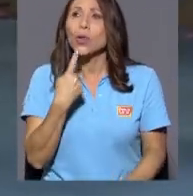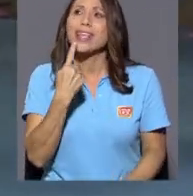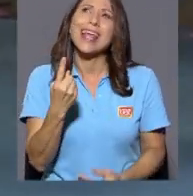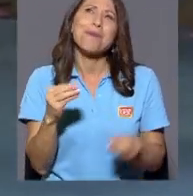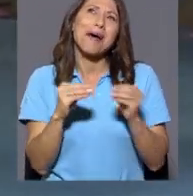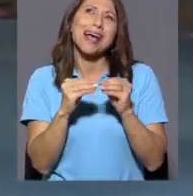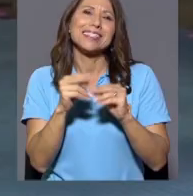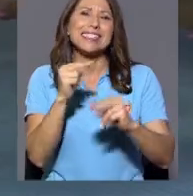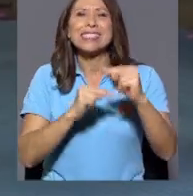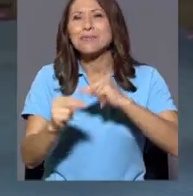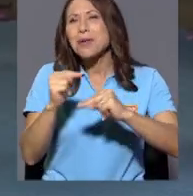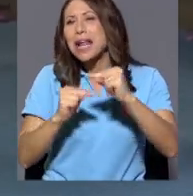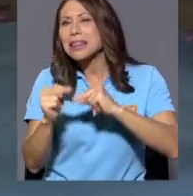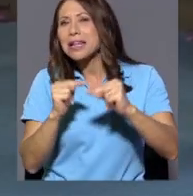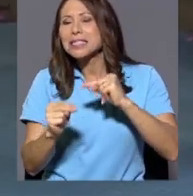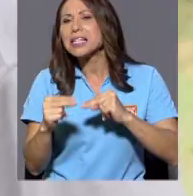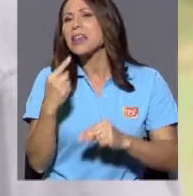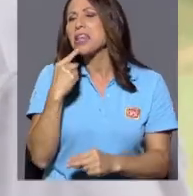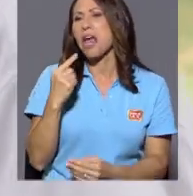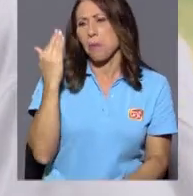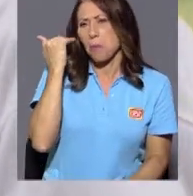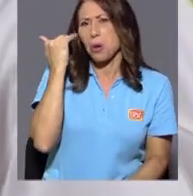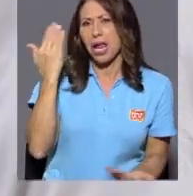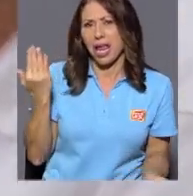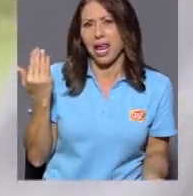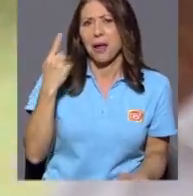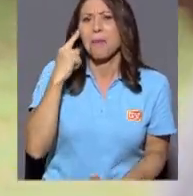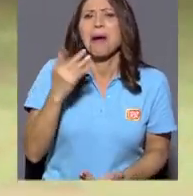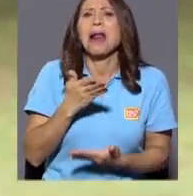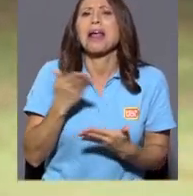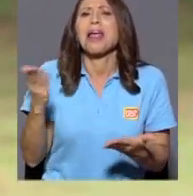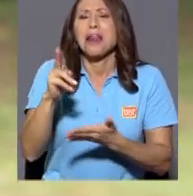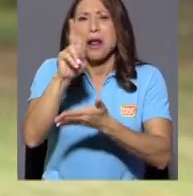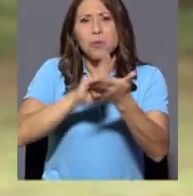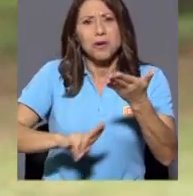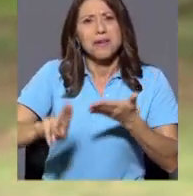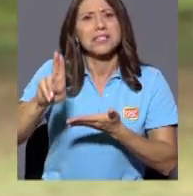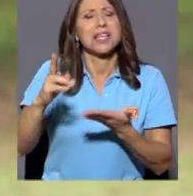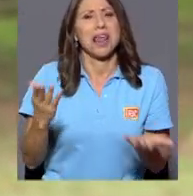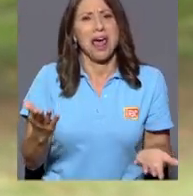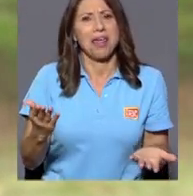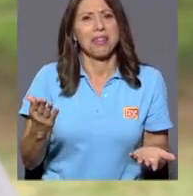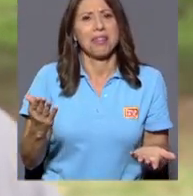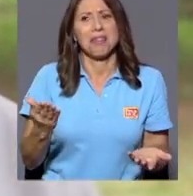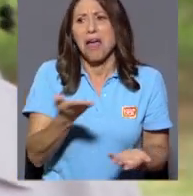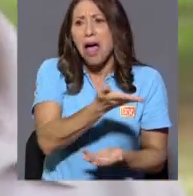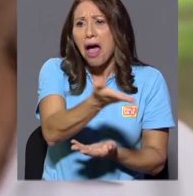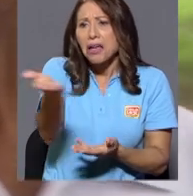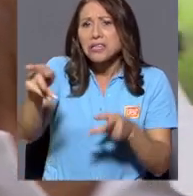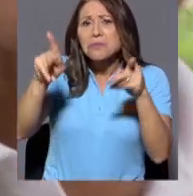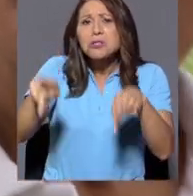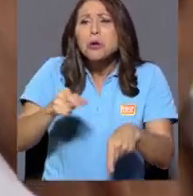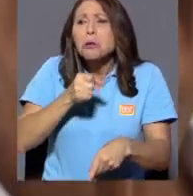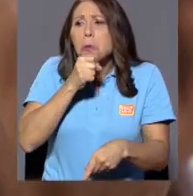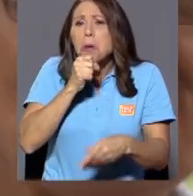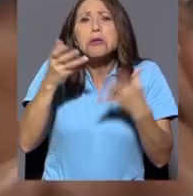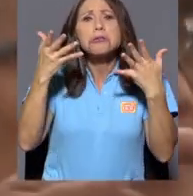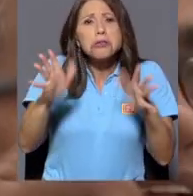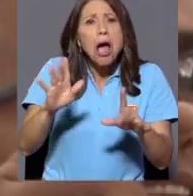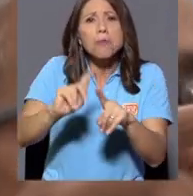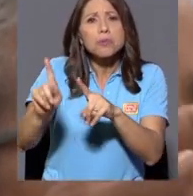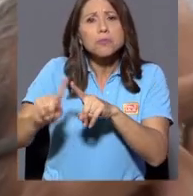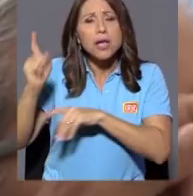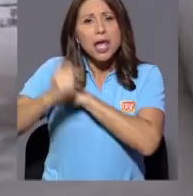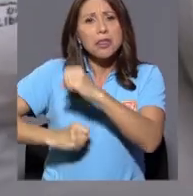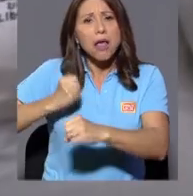interesado más mercantilista dirían porque para que la universidad para quien ya ha pasado por varias etapas de la vida